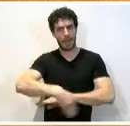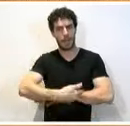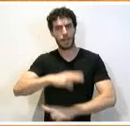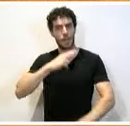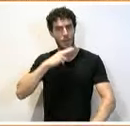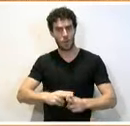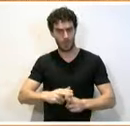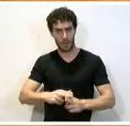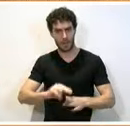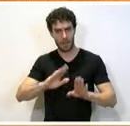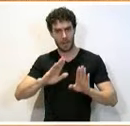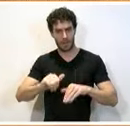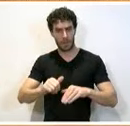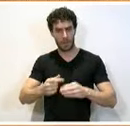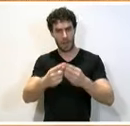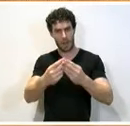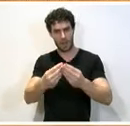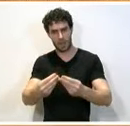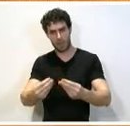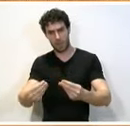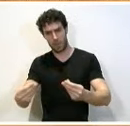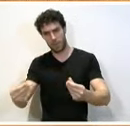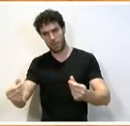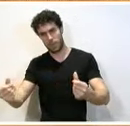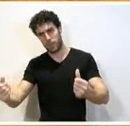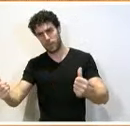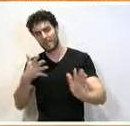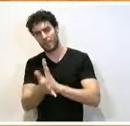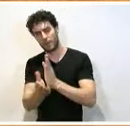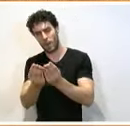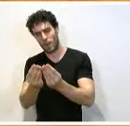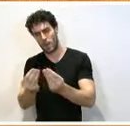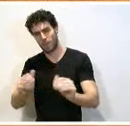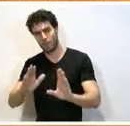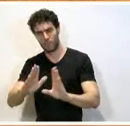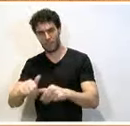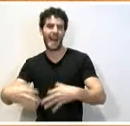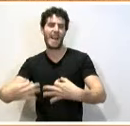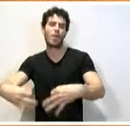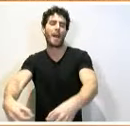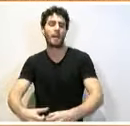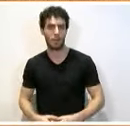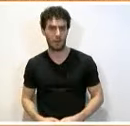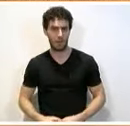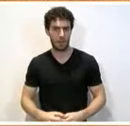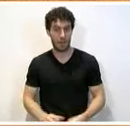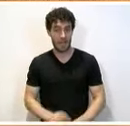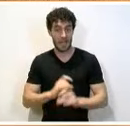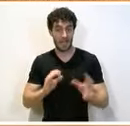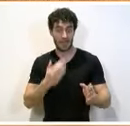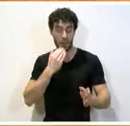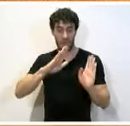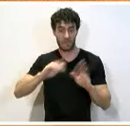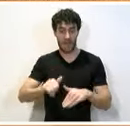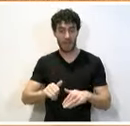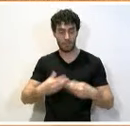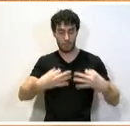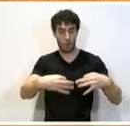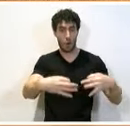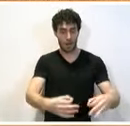en que se desdibuja y que forma parte del imaginario colectivo, y que se puede hacer compatible el mantenimiento de ese imaginario colectivo con la reparación y